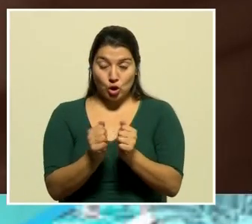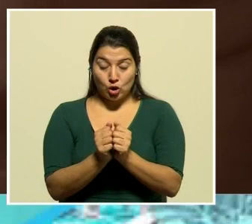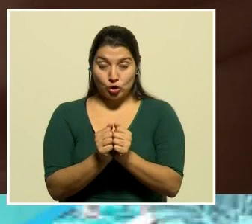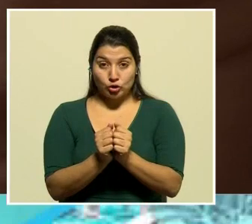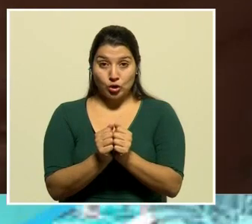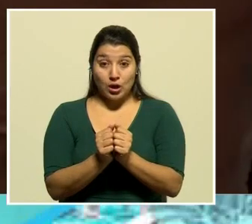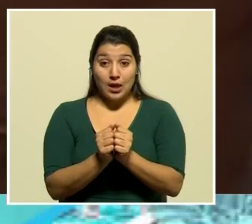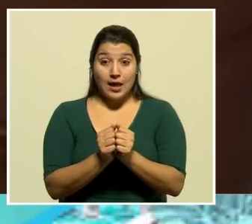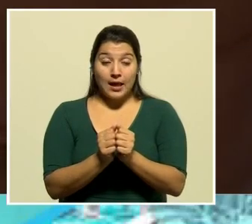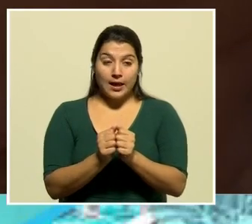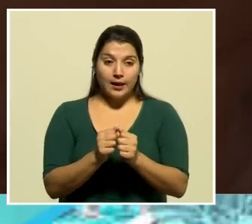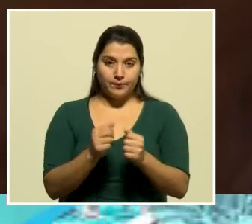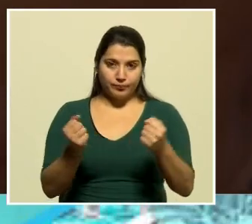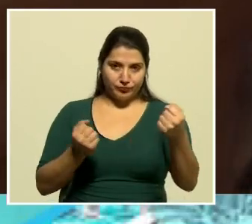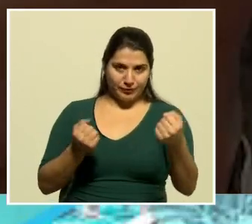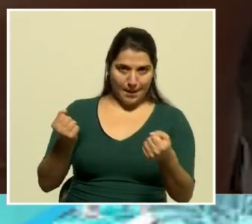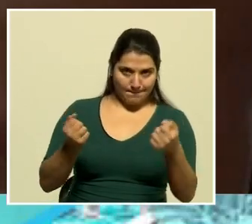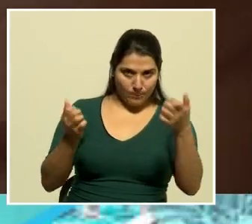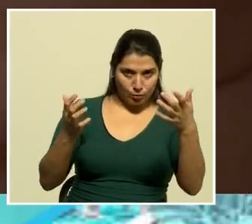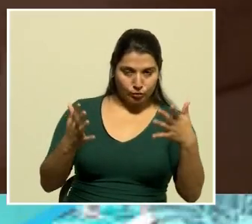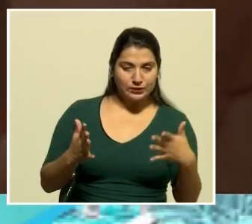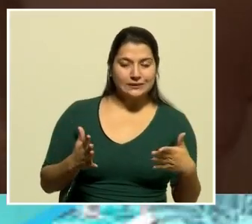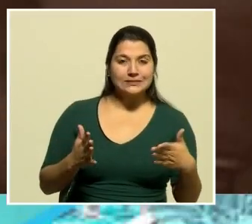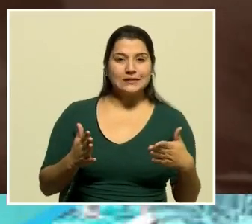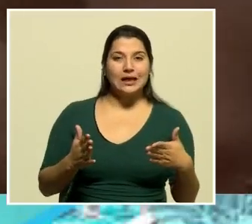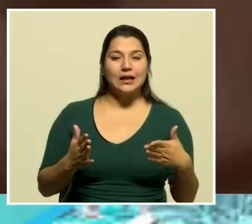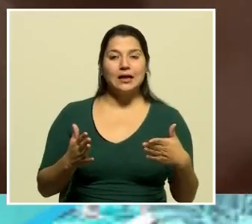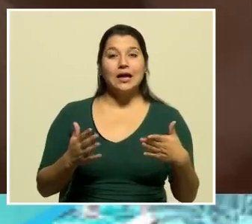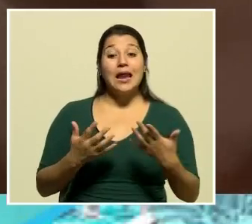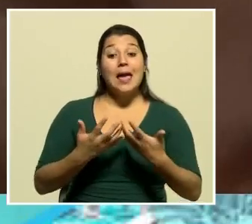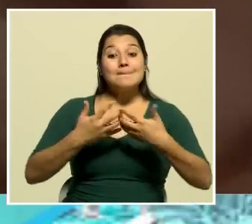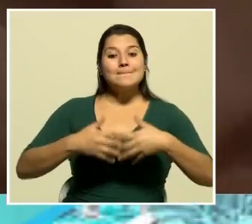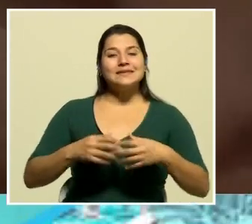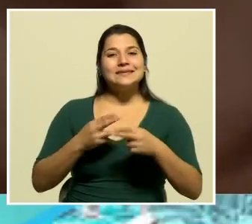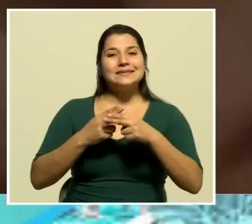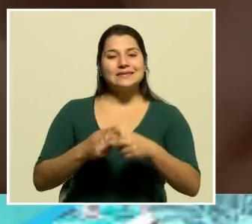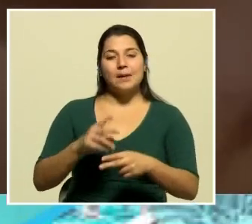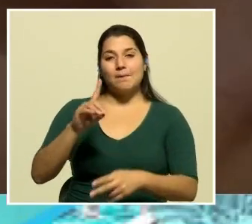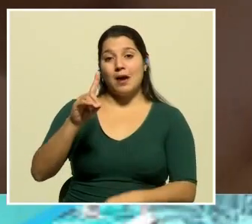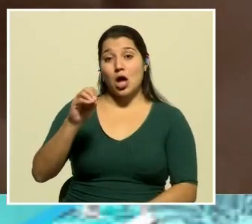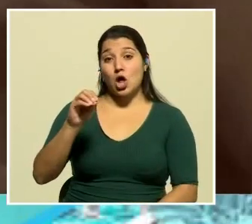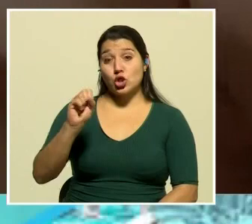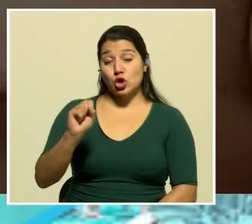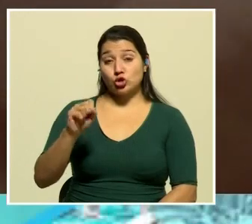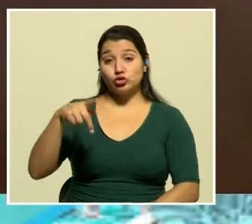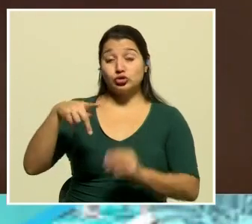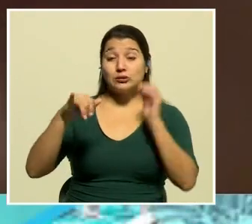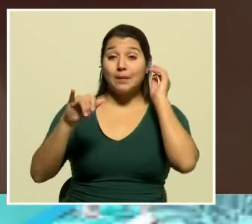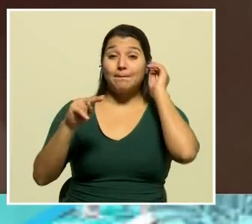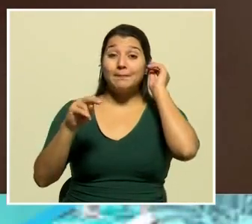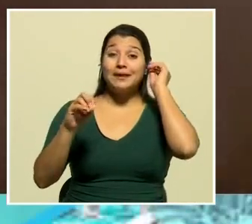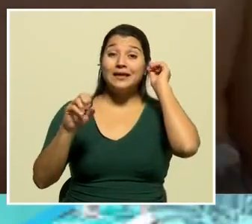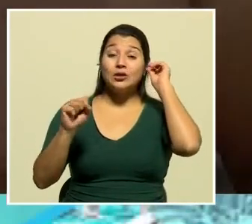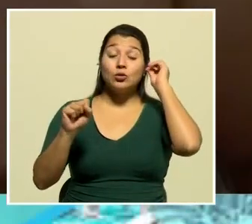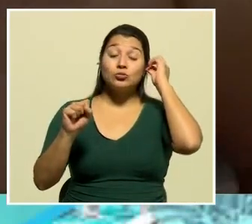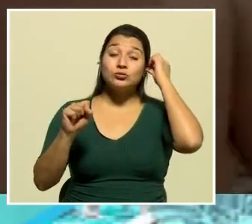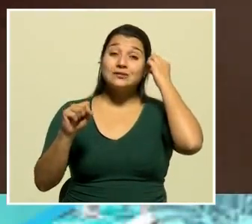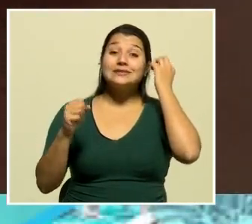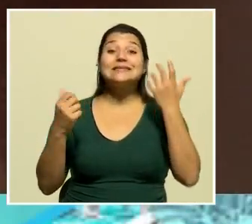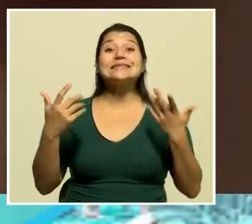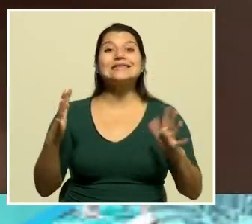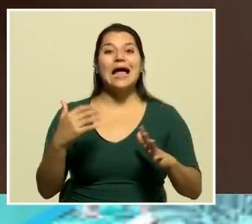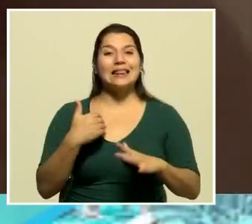los exportadores, la compañía Dos Pinos, que también tienen ya más o menos